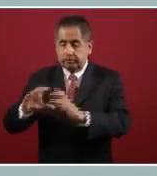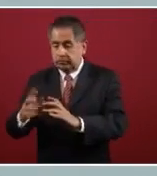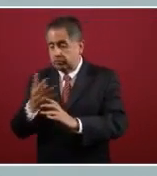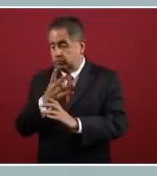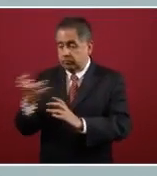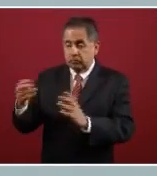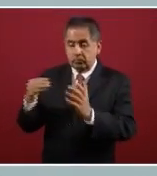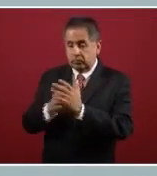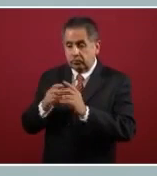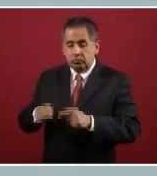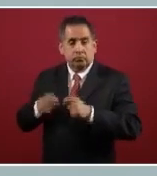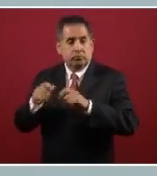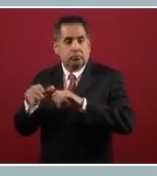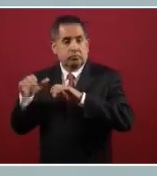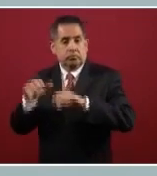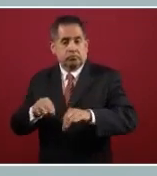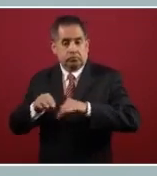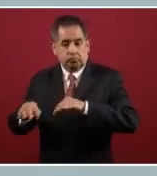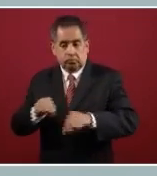400,000 empleos.